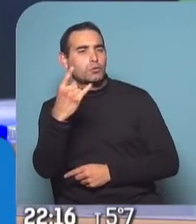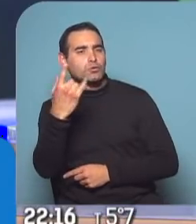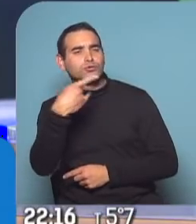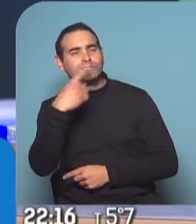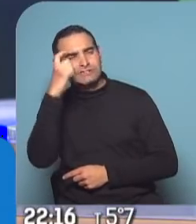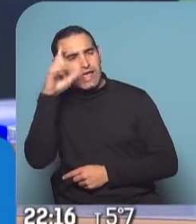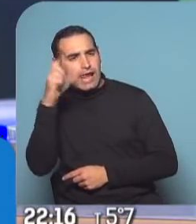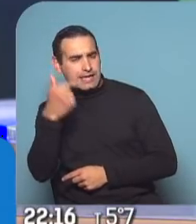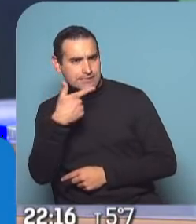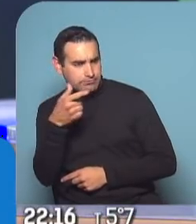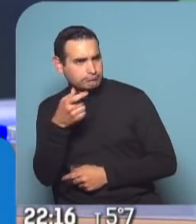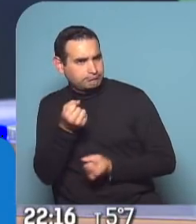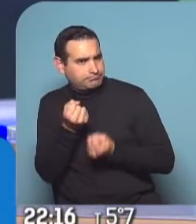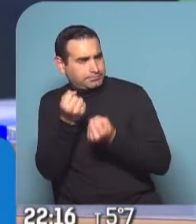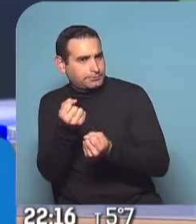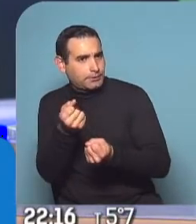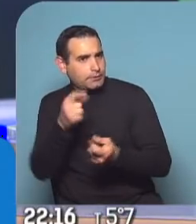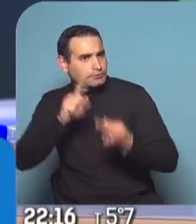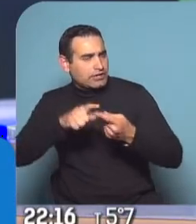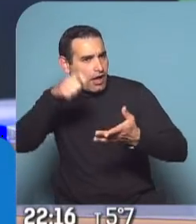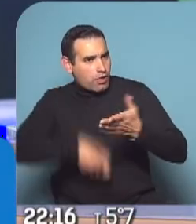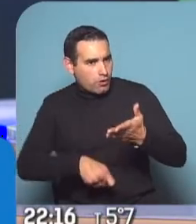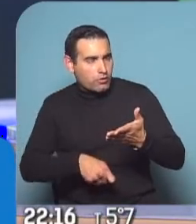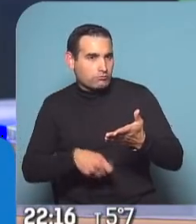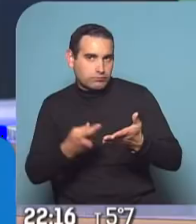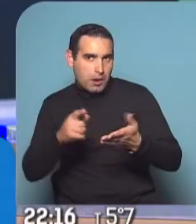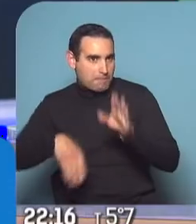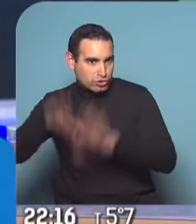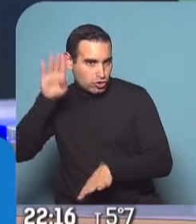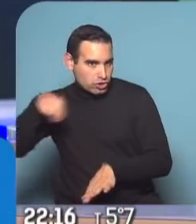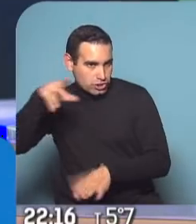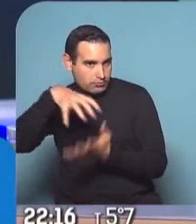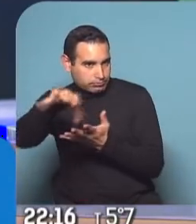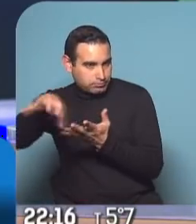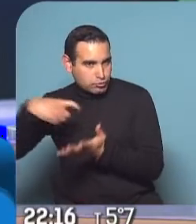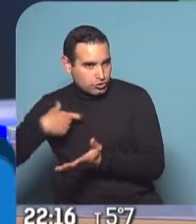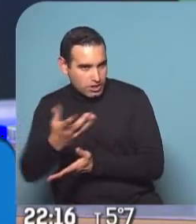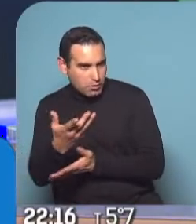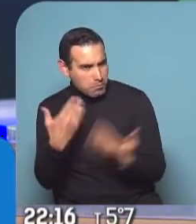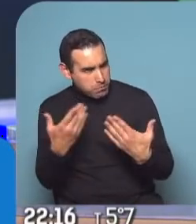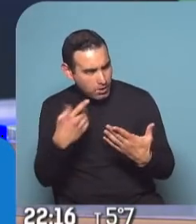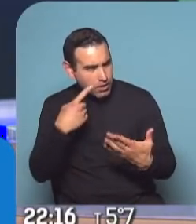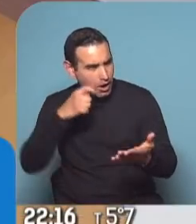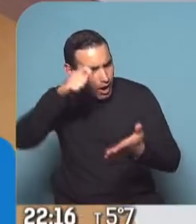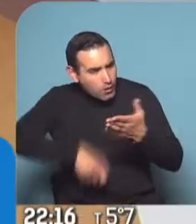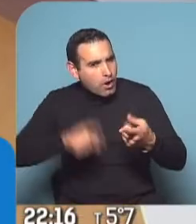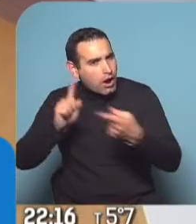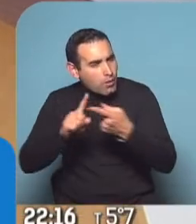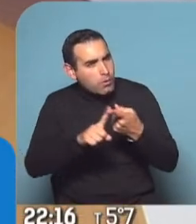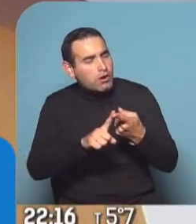un tratado de estas características contra la opinión mayoritaria de importantes sectores de la sociedad? Quiero decir, ¿es posible eso, un tratado que no